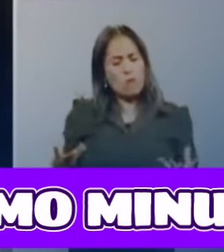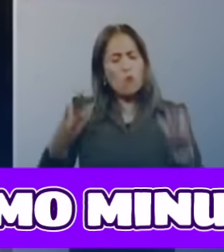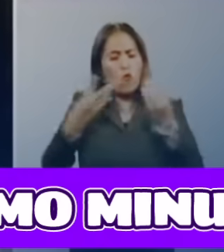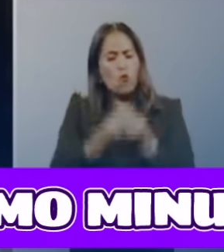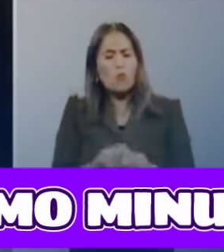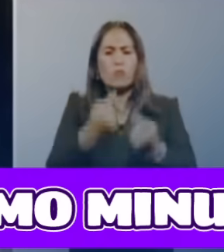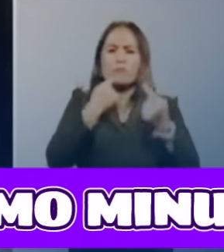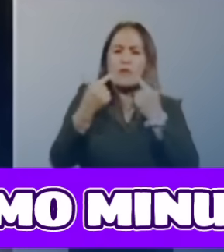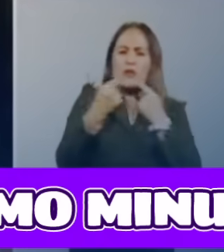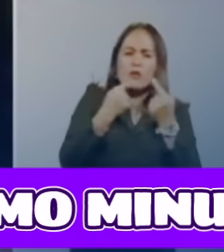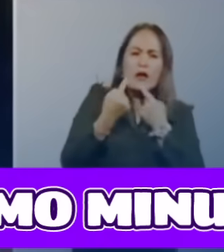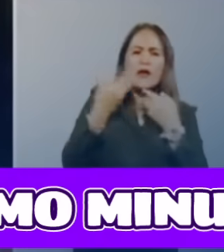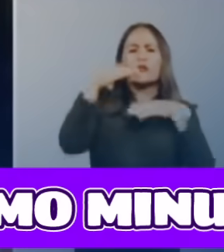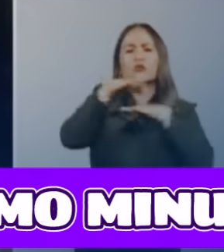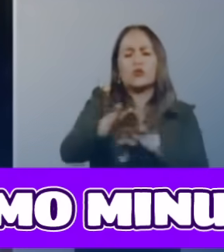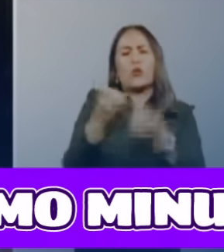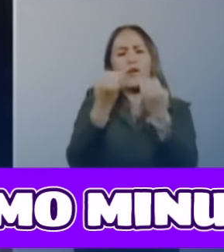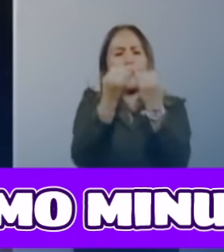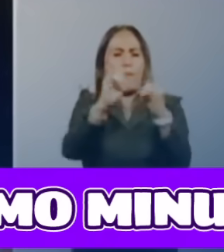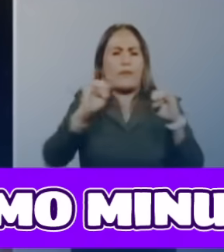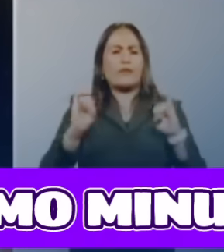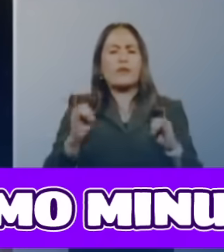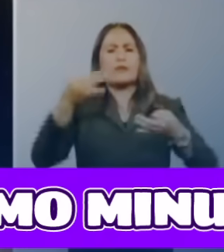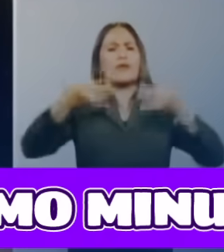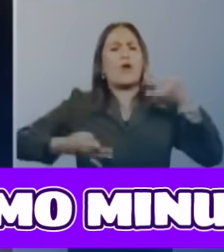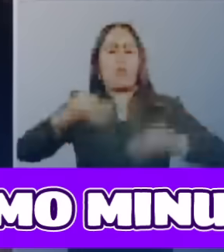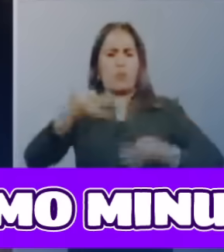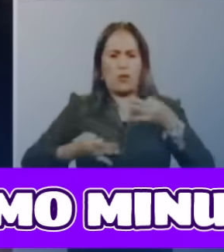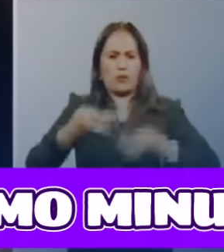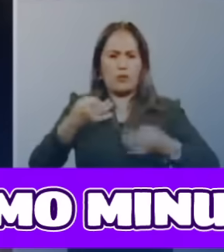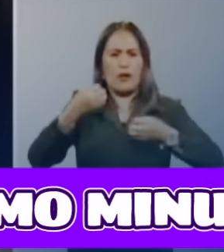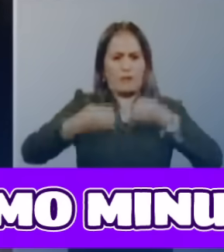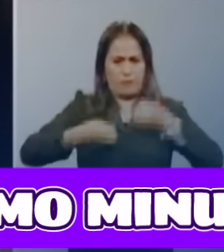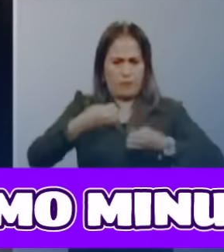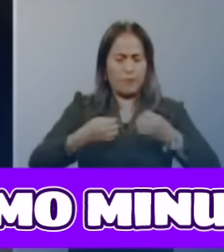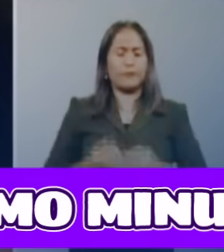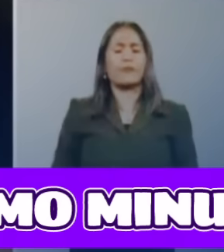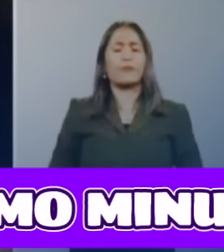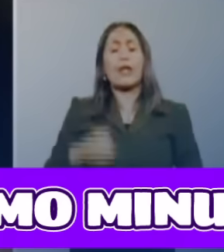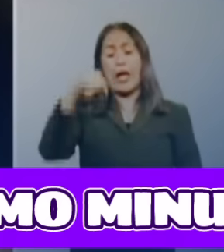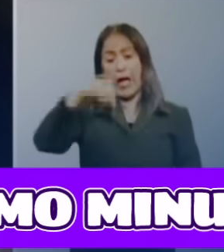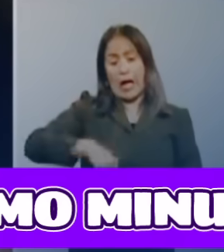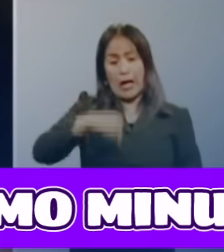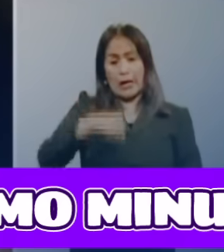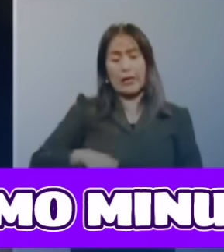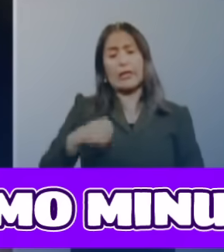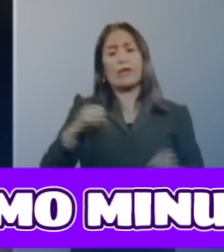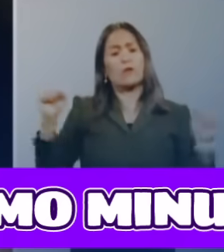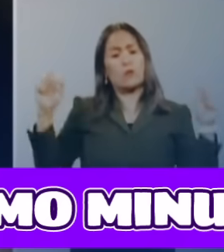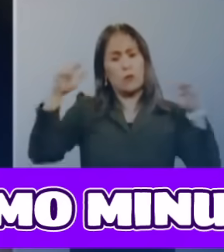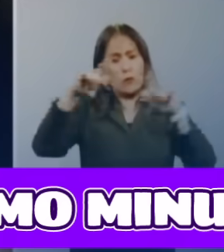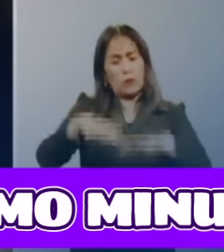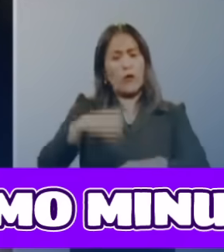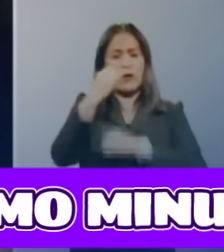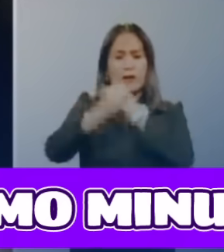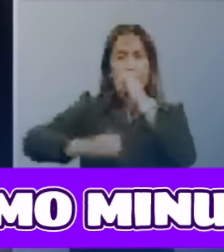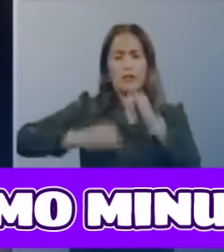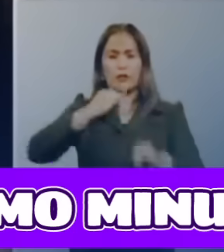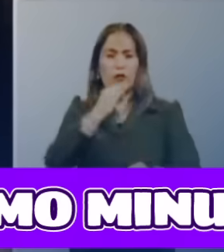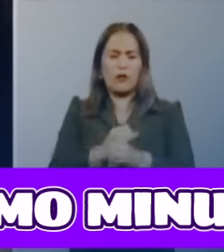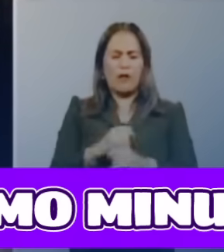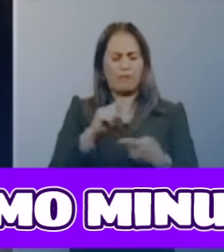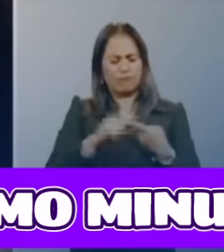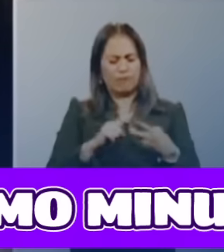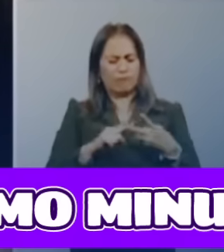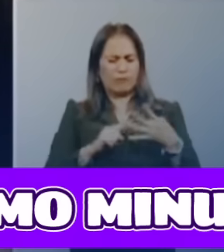dialoguemos sobre la independencia judicial. En este encuentro internacional